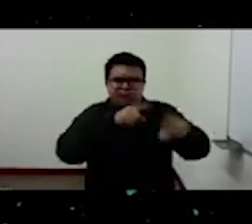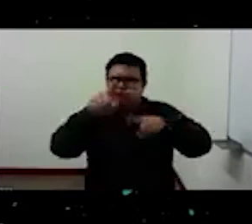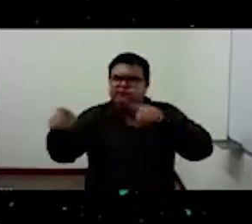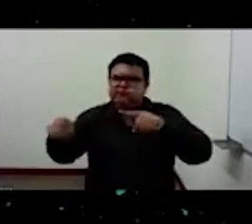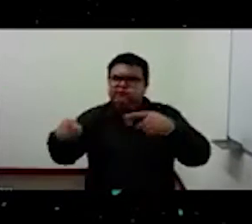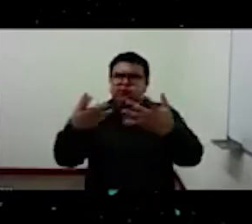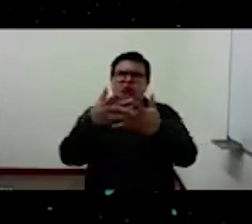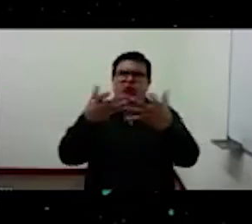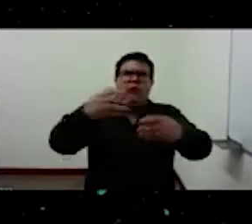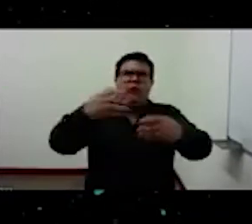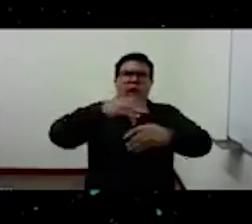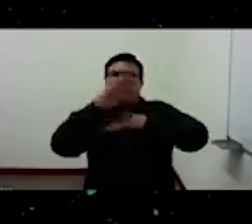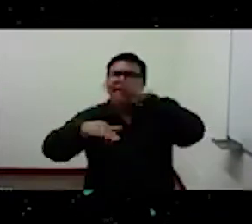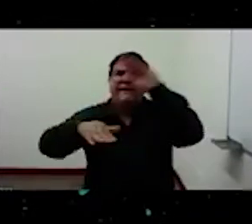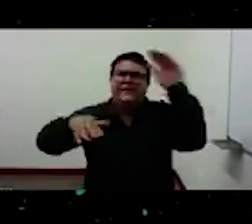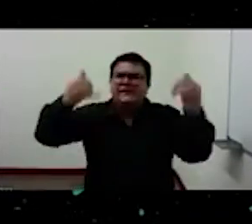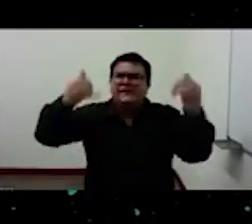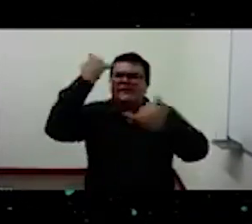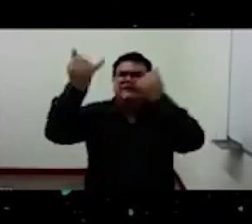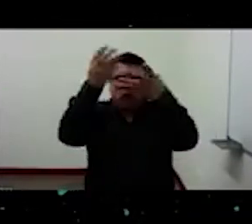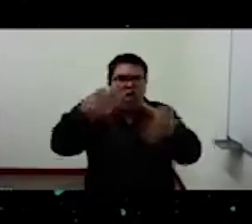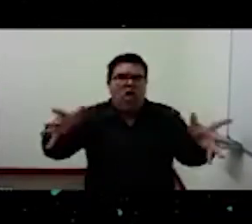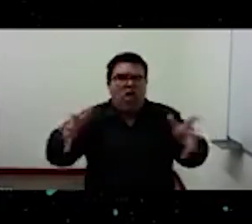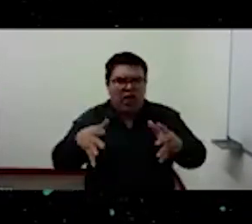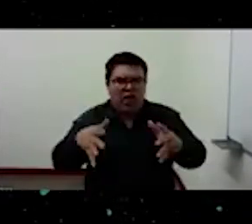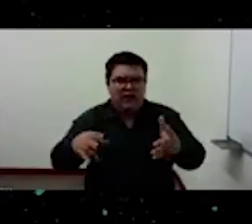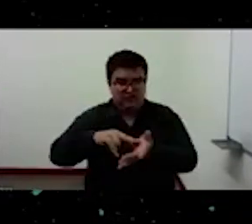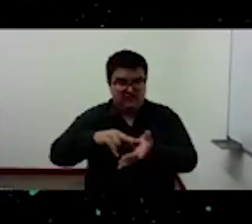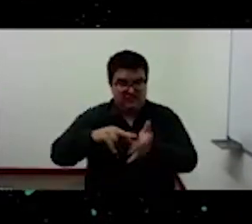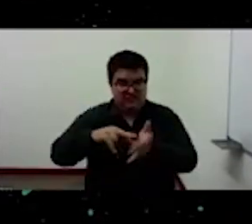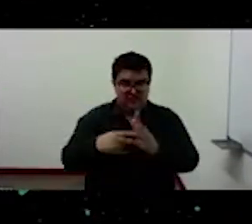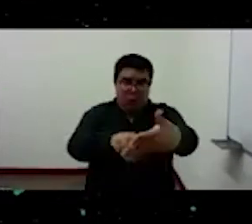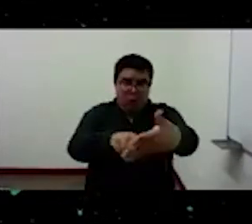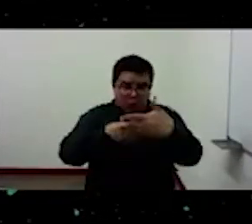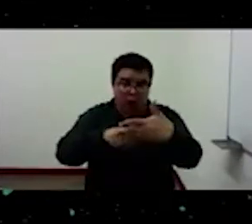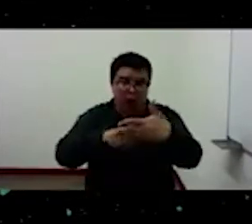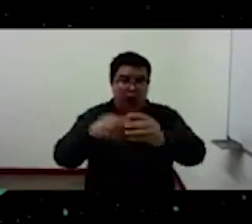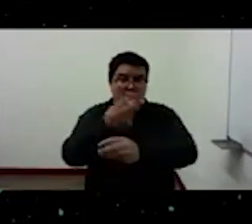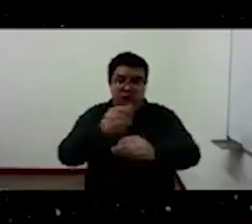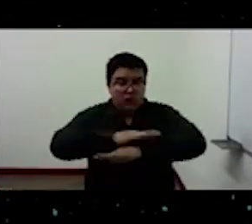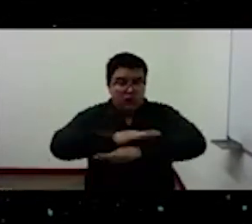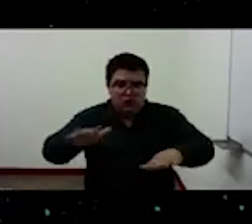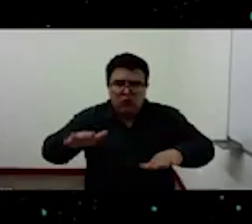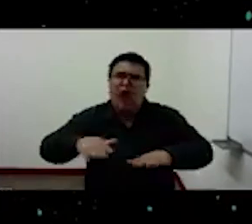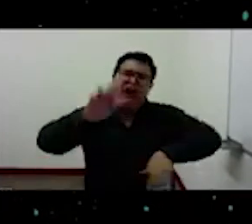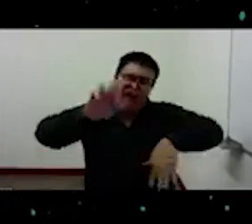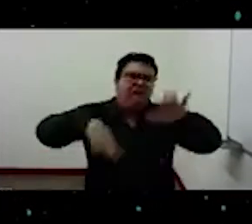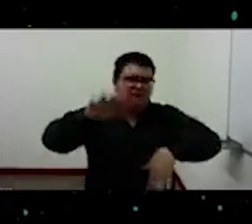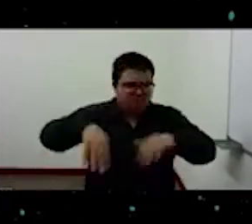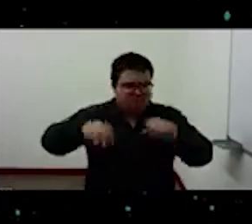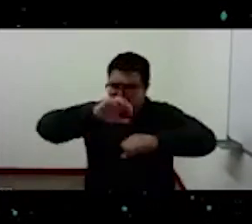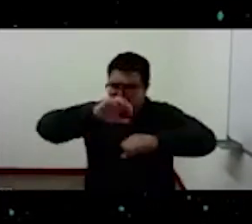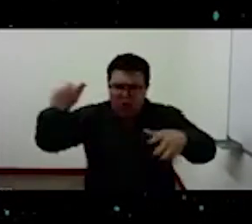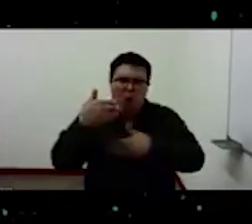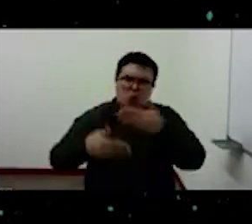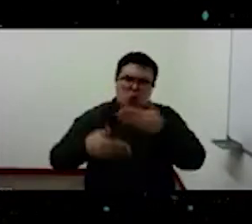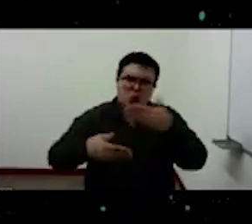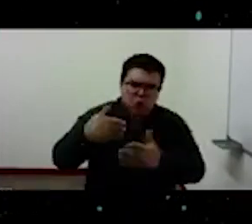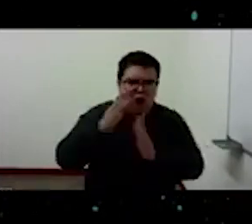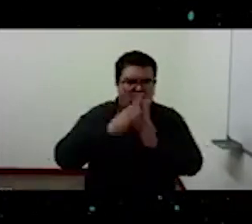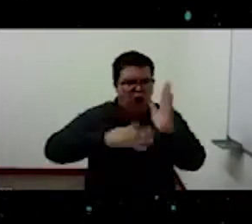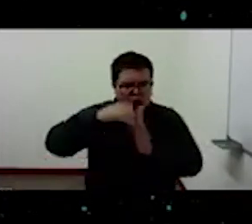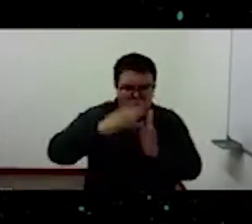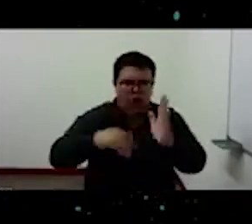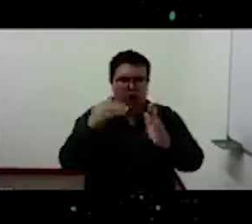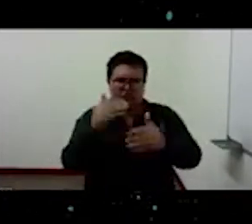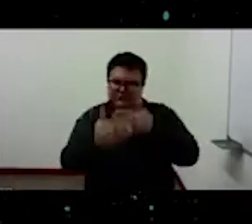apolíneo, lo cual no quiere decir que ese molde no retorne de cuando en cuando en el proceso de pintar para ser sometido a